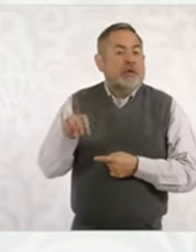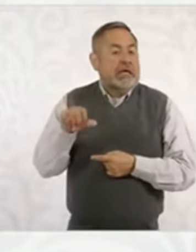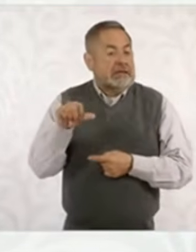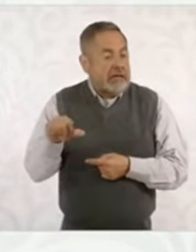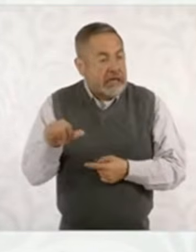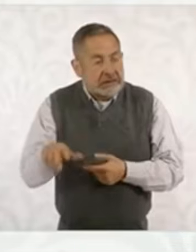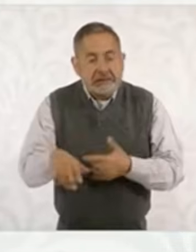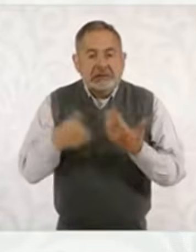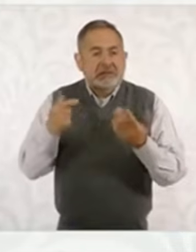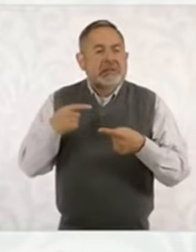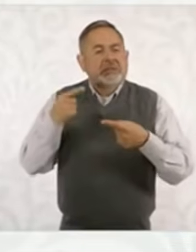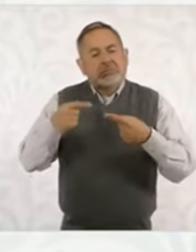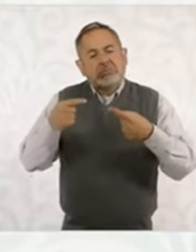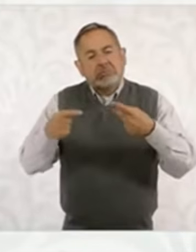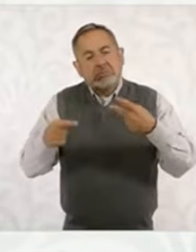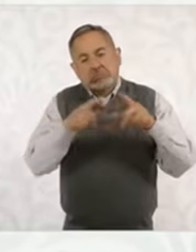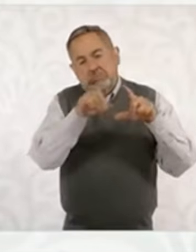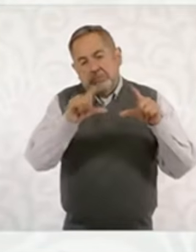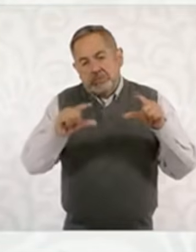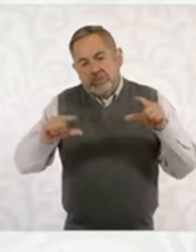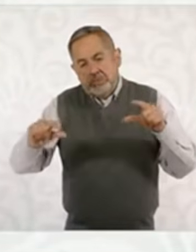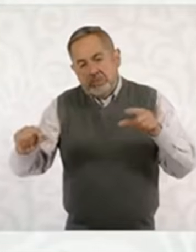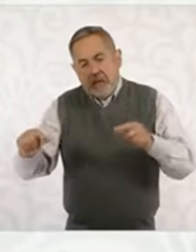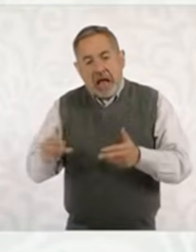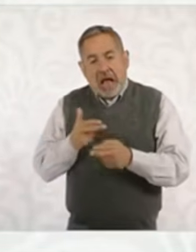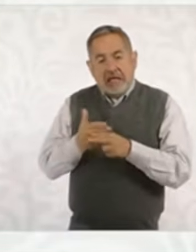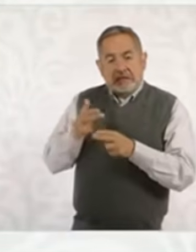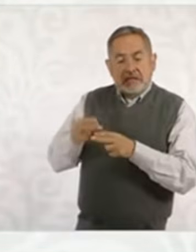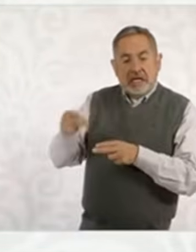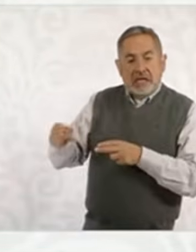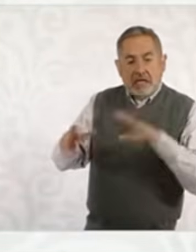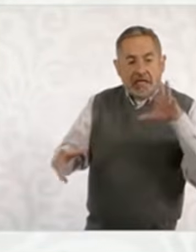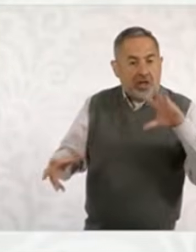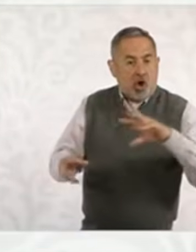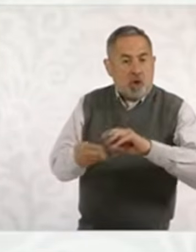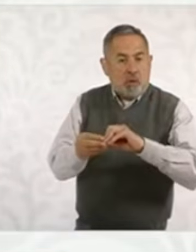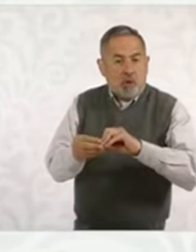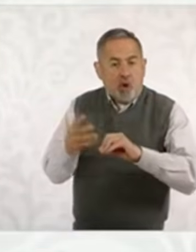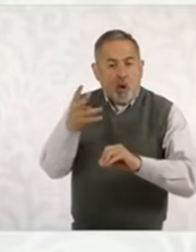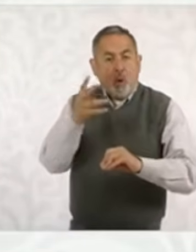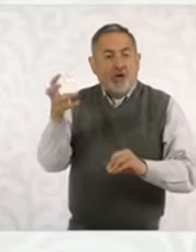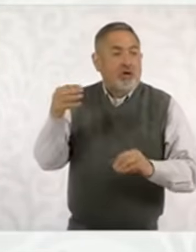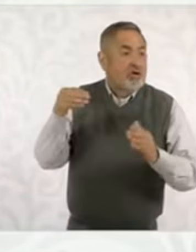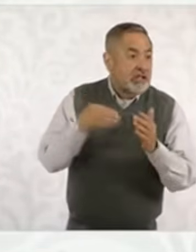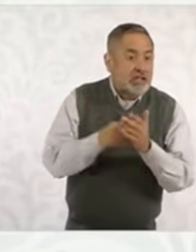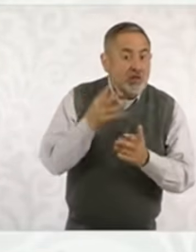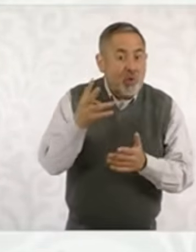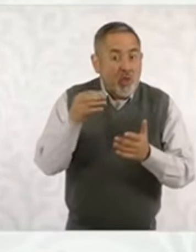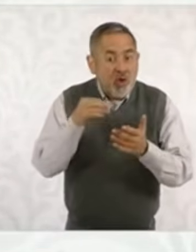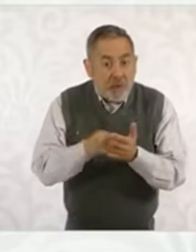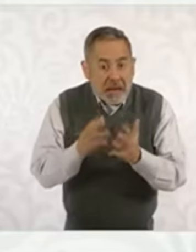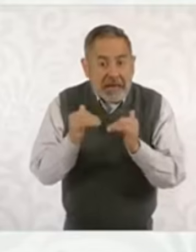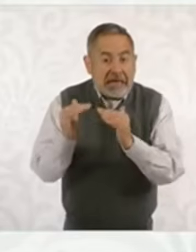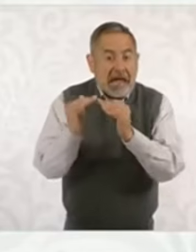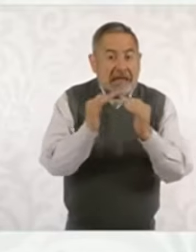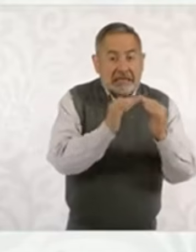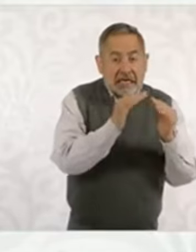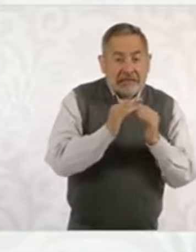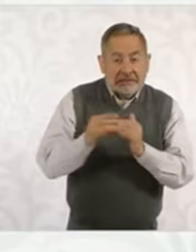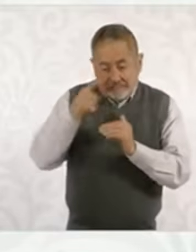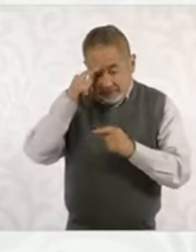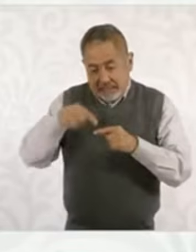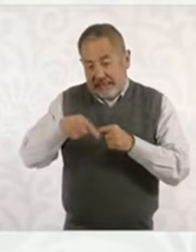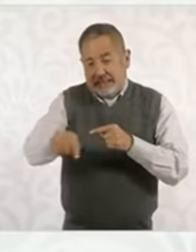así sucesivamente hasta llegar a las 404,000 viviendas que tenemos pensadas contratar